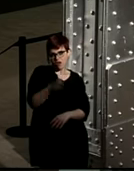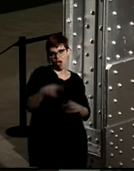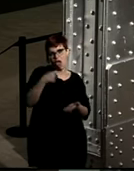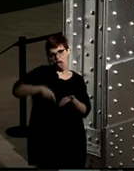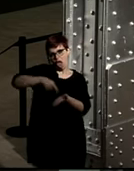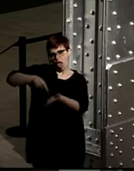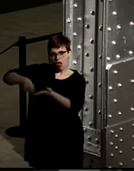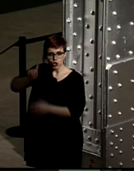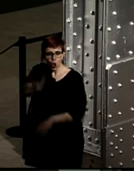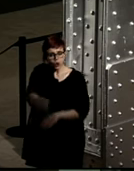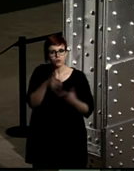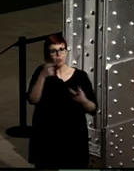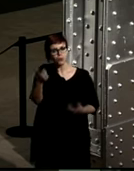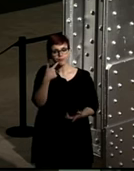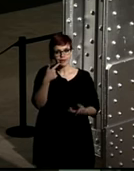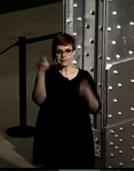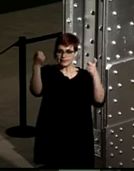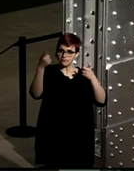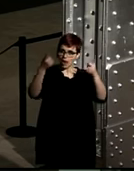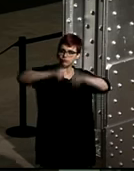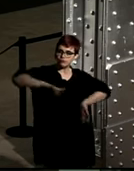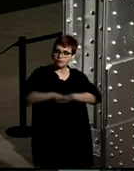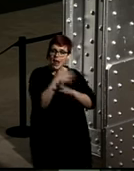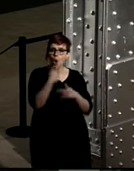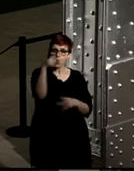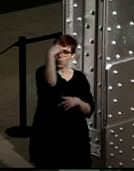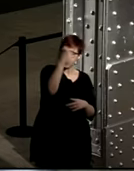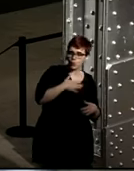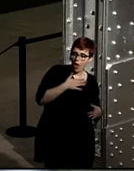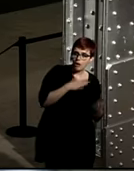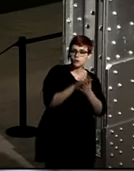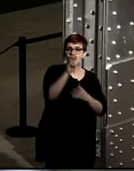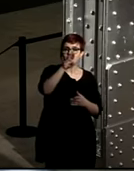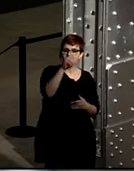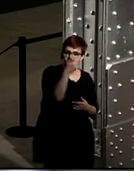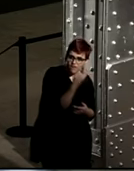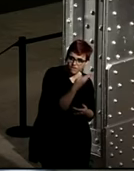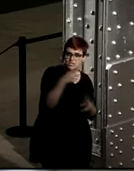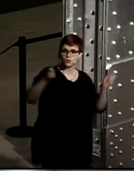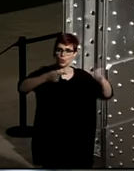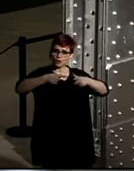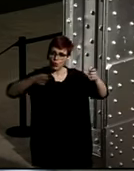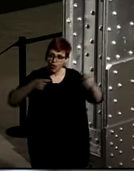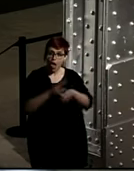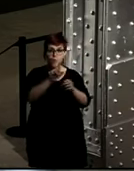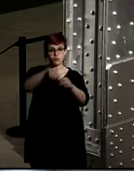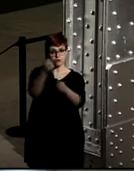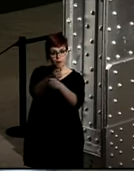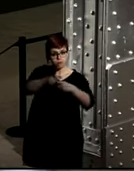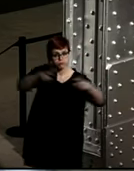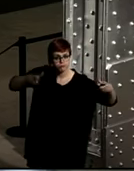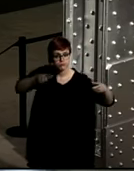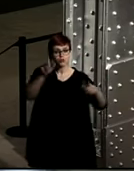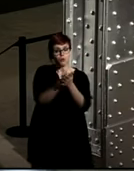sé qué. No, bastante lógica. Es simplemente vamos a canalizar la industria cultural que da PIB, que da seguridad social, que da puestos de trabajo,